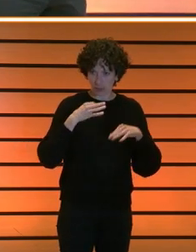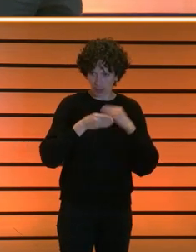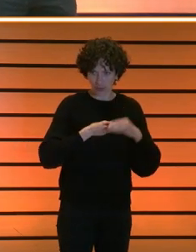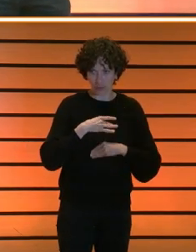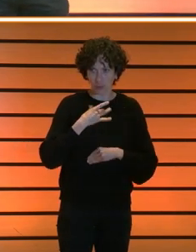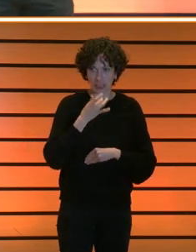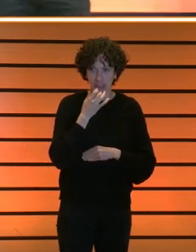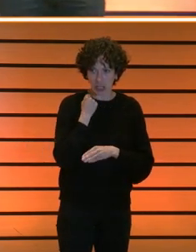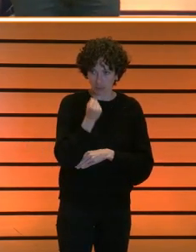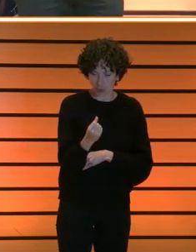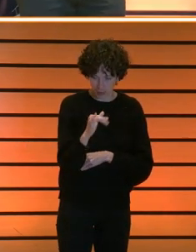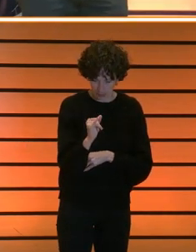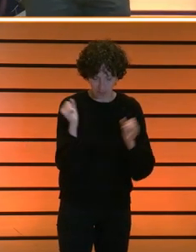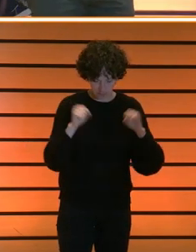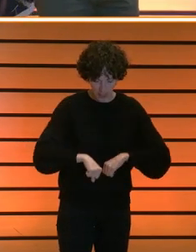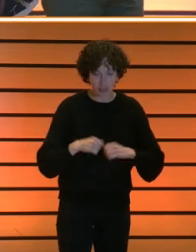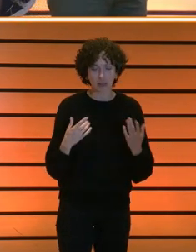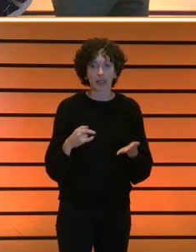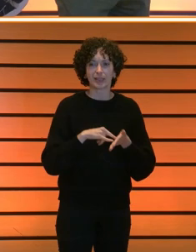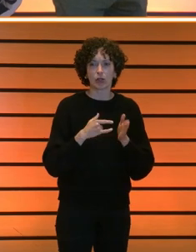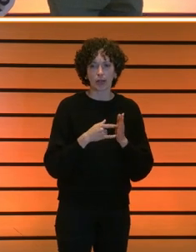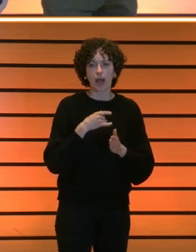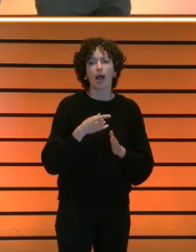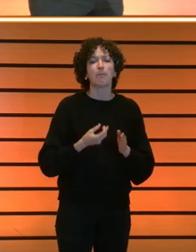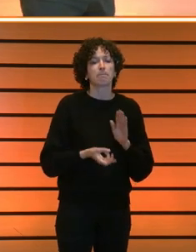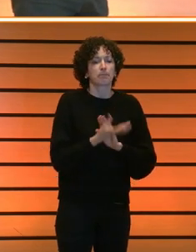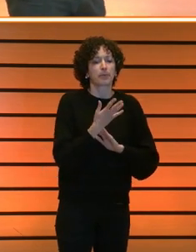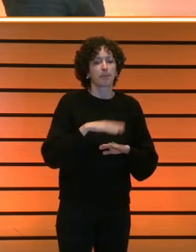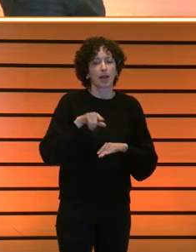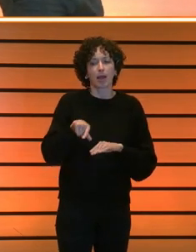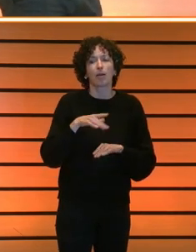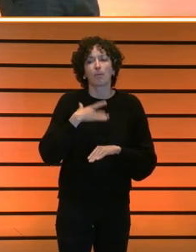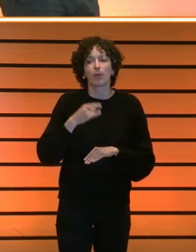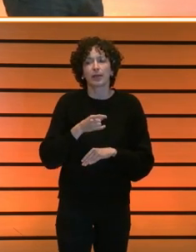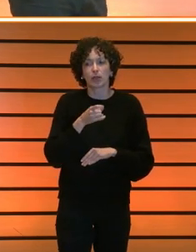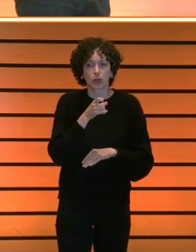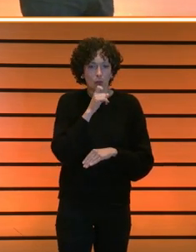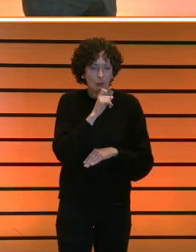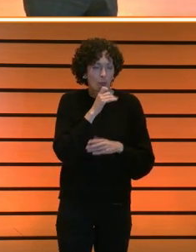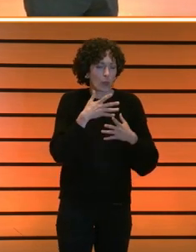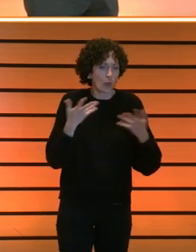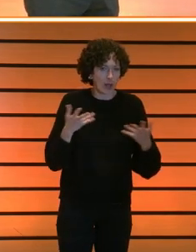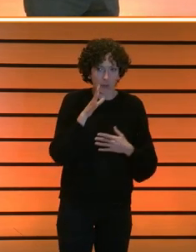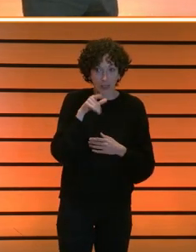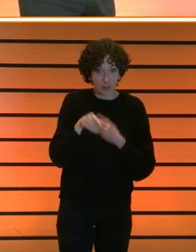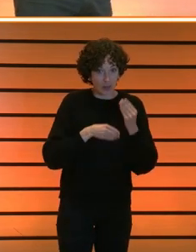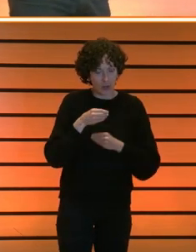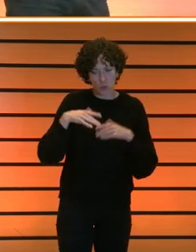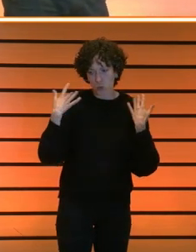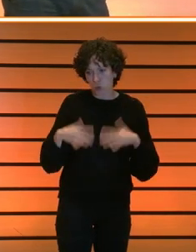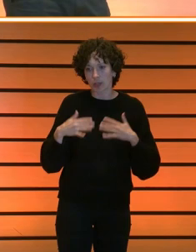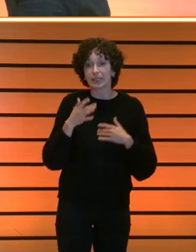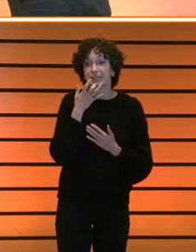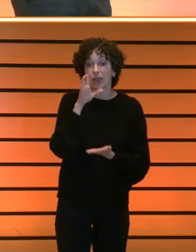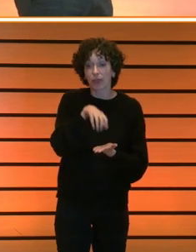qué tecnología tendríamos que desarrollar para que eso fuera posible porque es cósmico el hacer esos cósmico si tú por ejemplo tienes un